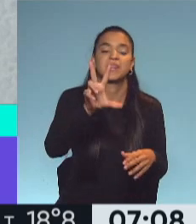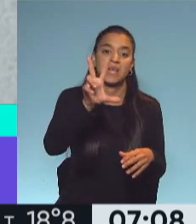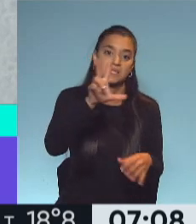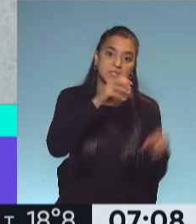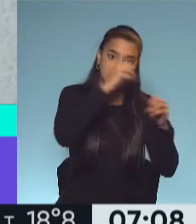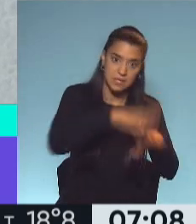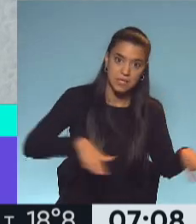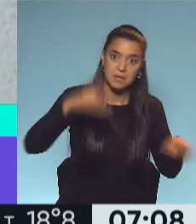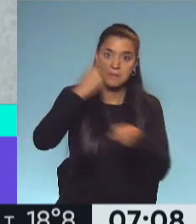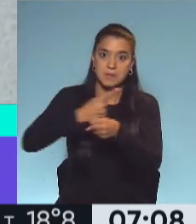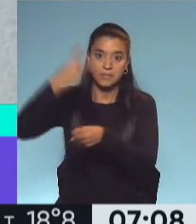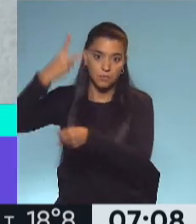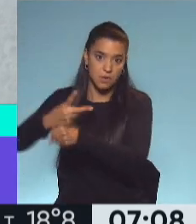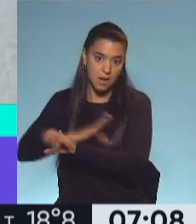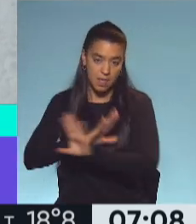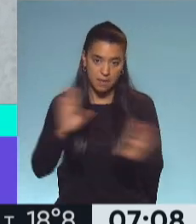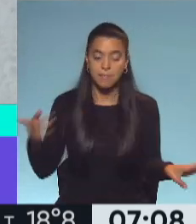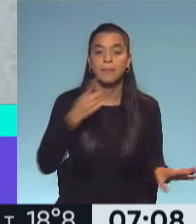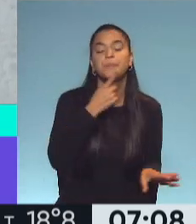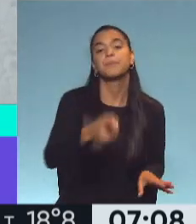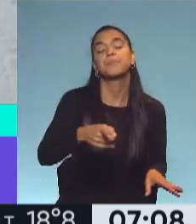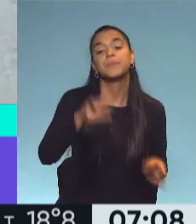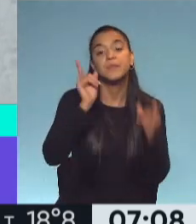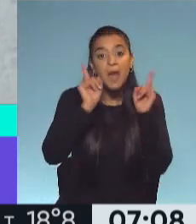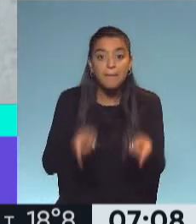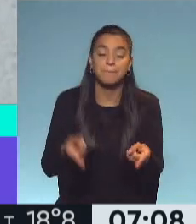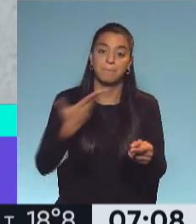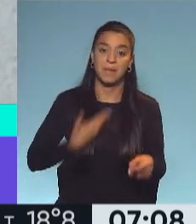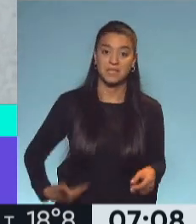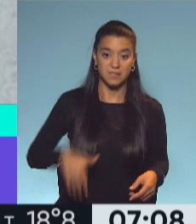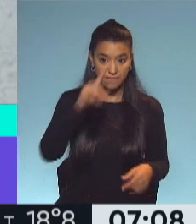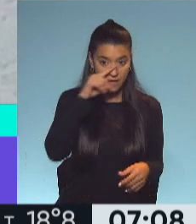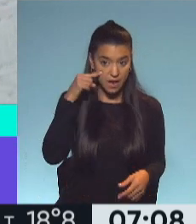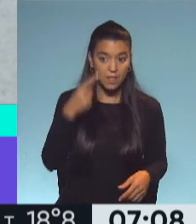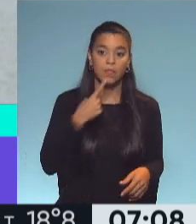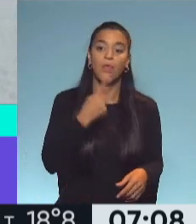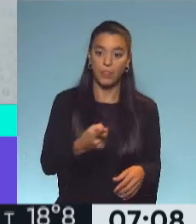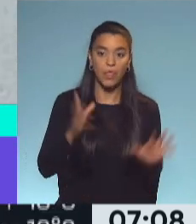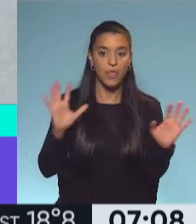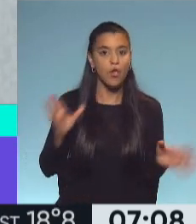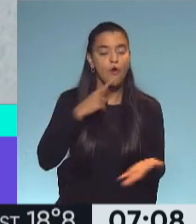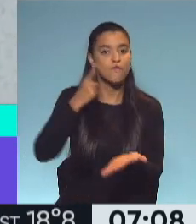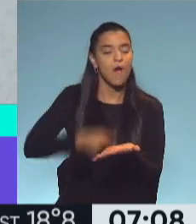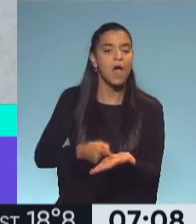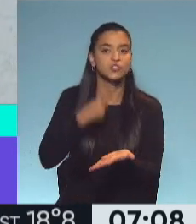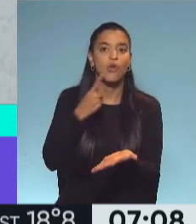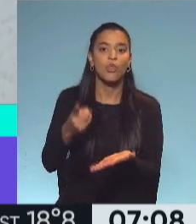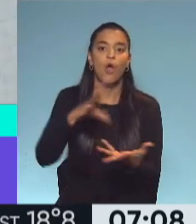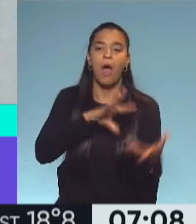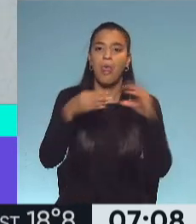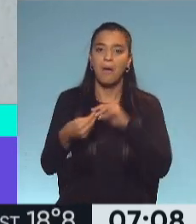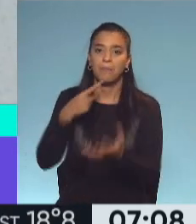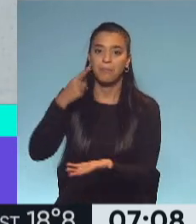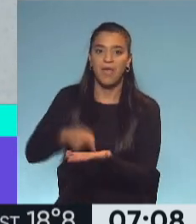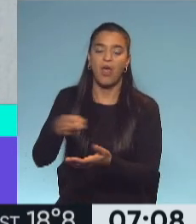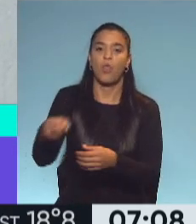niveles iniciales. Bueno, como contaban ustedes también, el presidente Alberto Fernández se refirió a este fallo, dijo que era un fallo adaptado